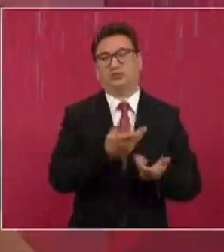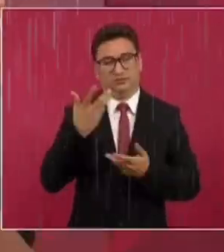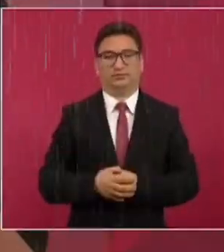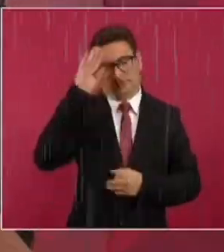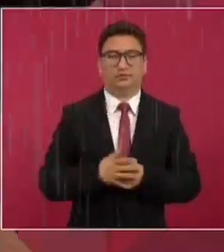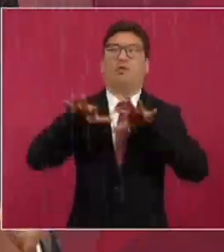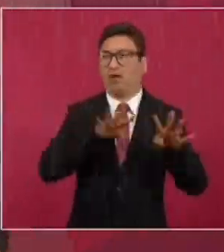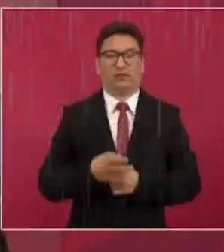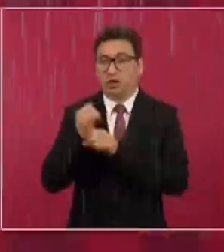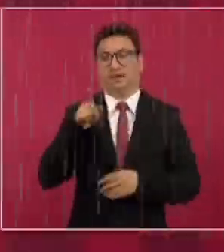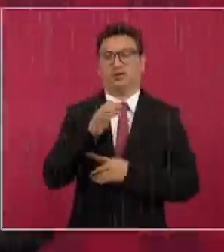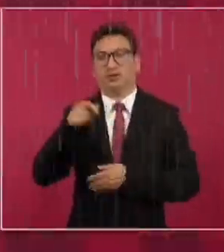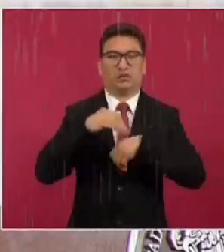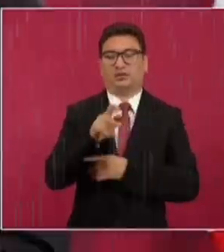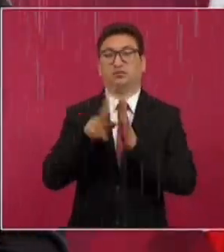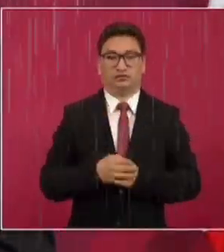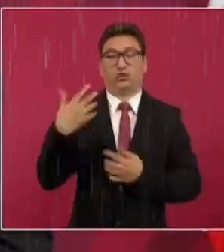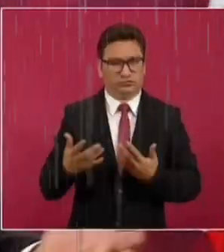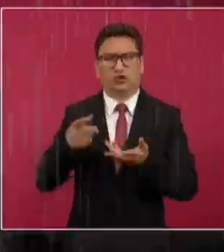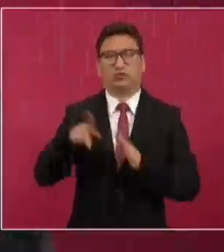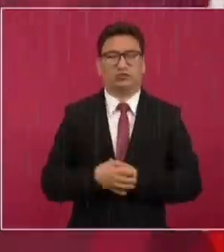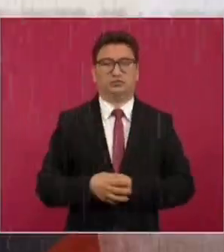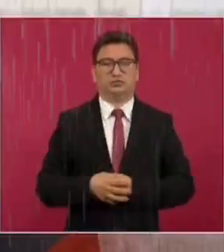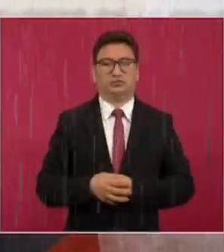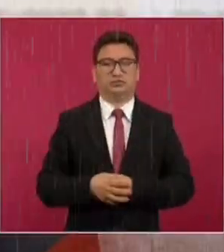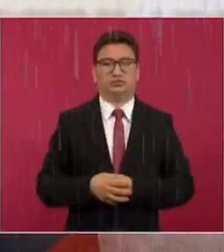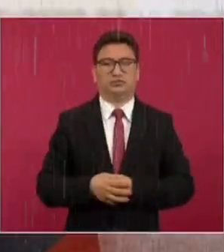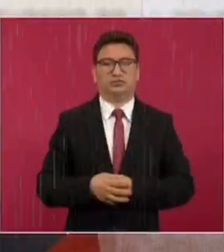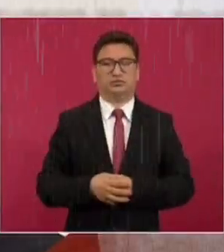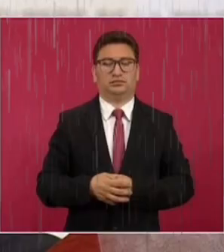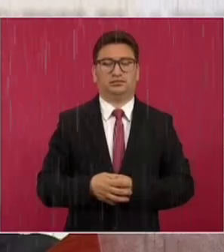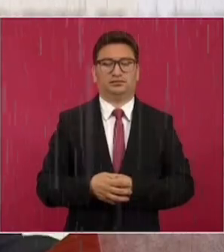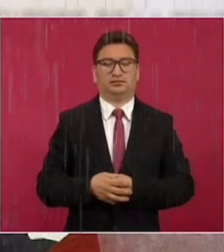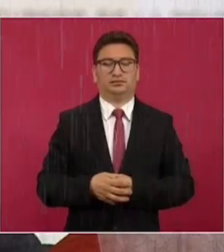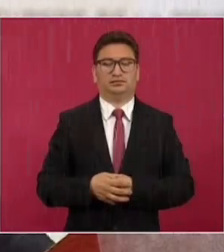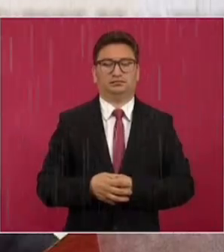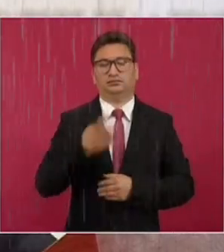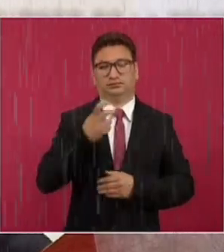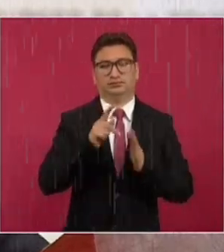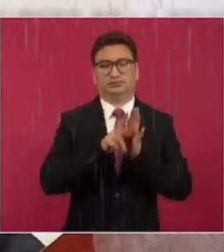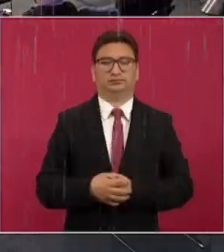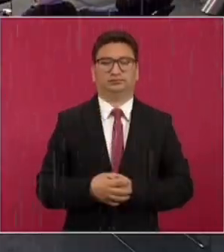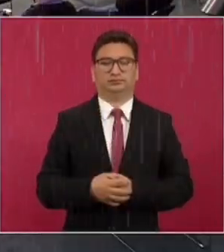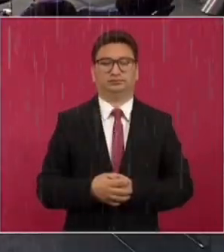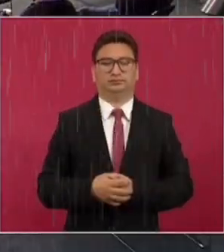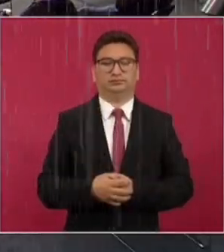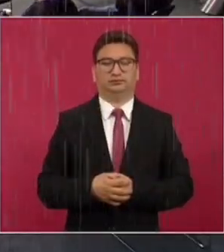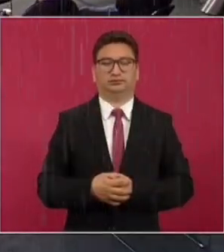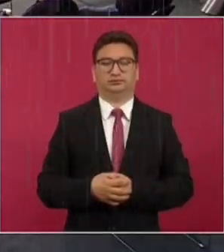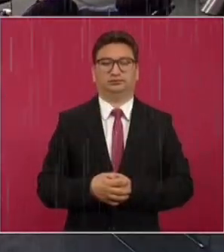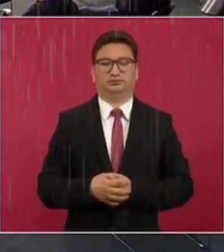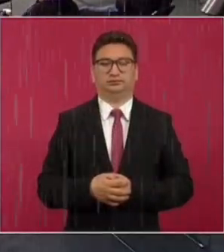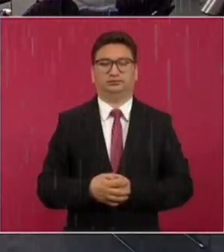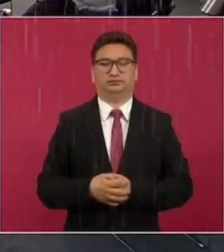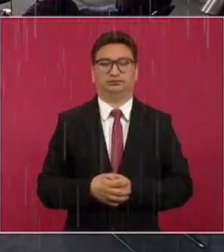Les voy a dorar la píldora de un rato. Entonces los medios